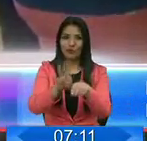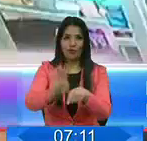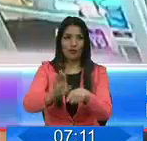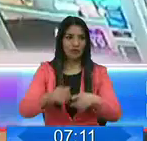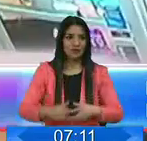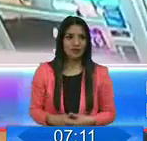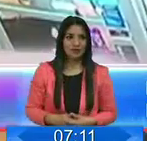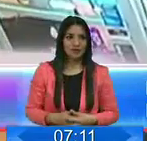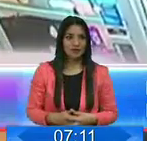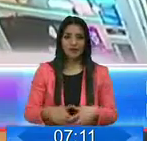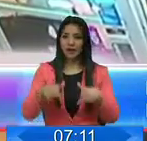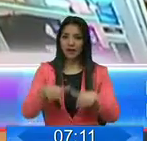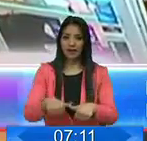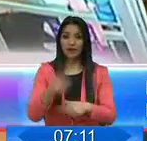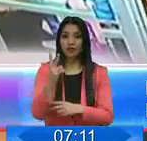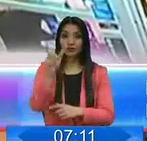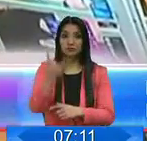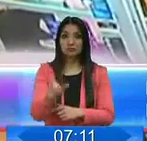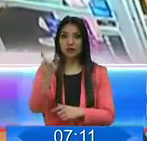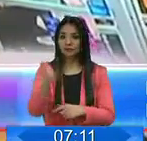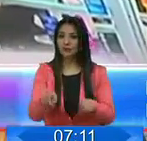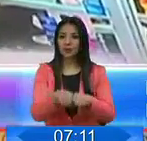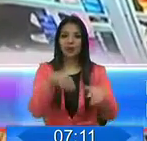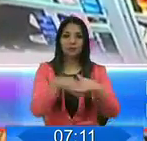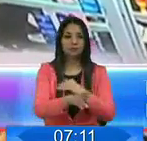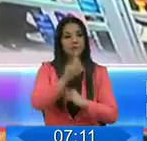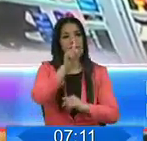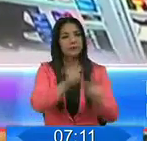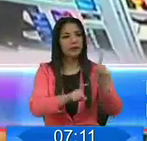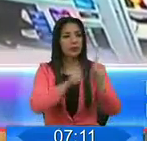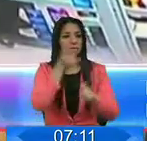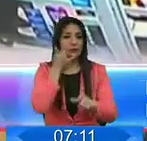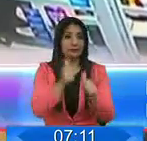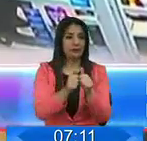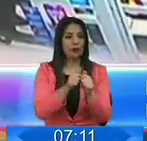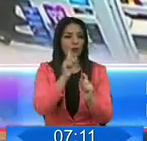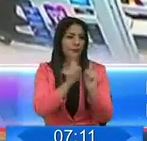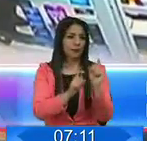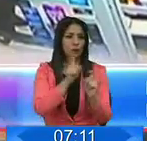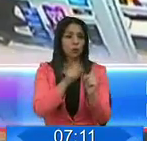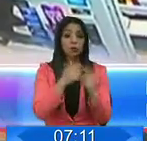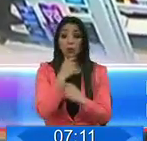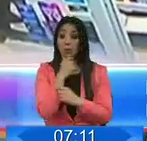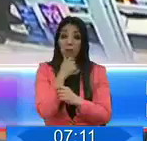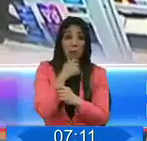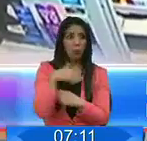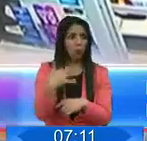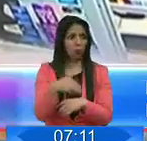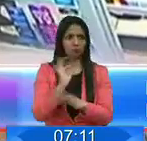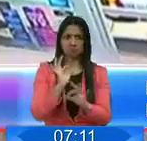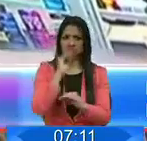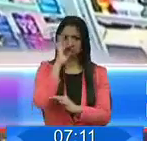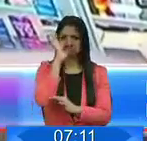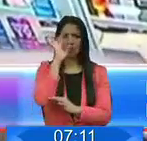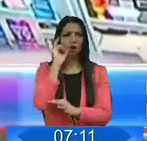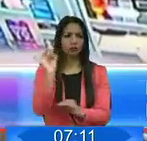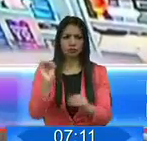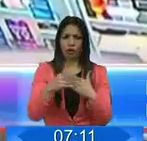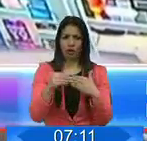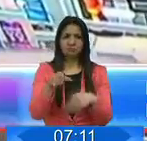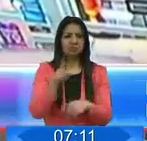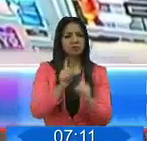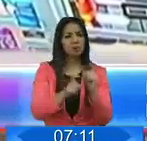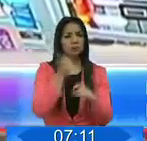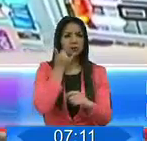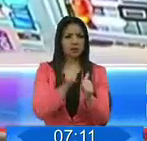Aquí llegan estas dos personas, me preguntaron por un equipo y me dijeron que era un equipo de gama alta, como de $800. Entonces como